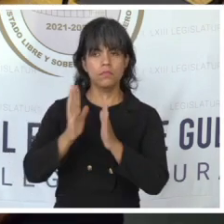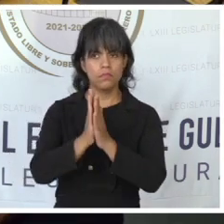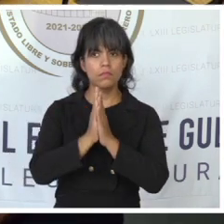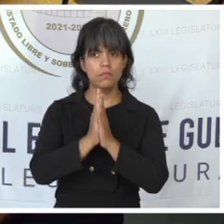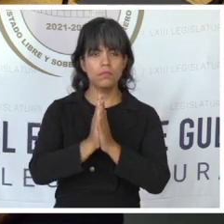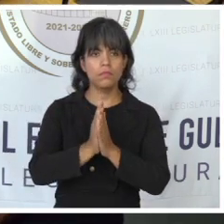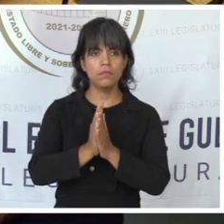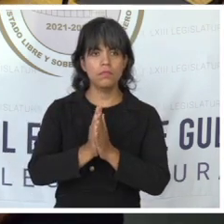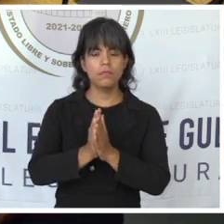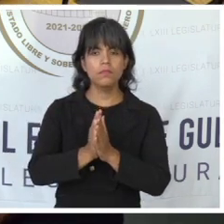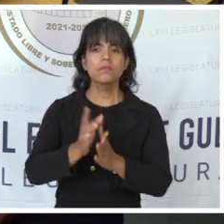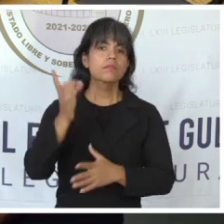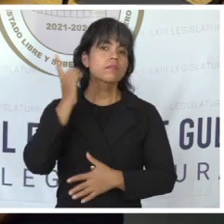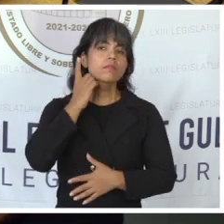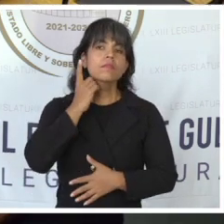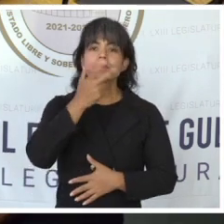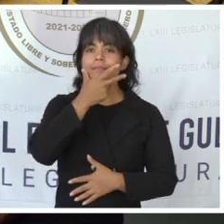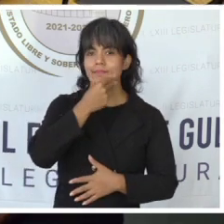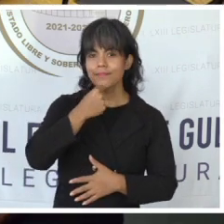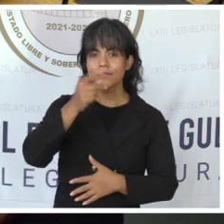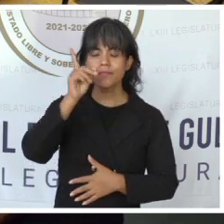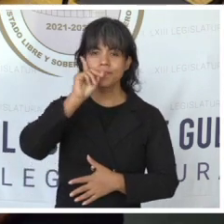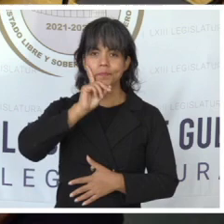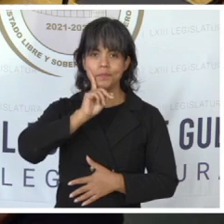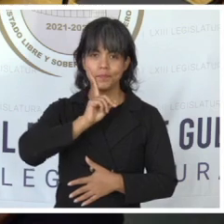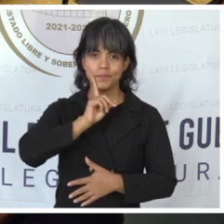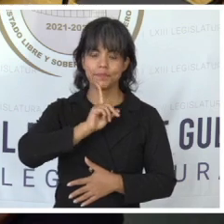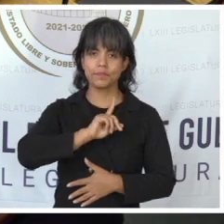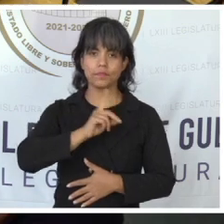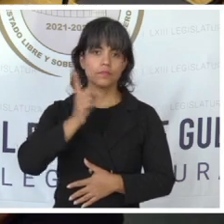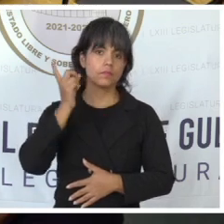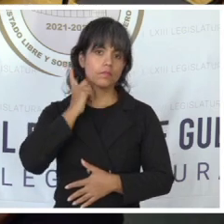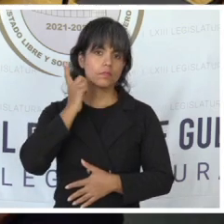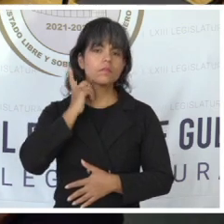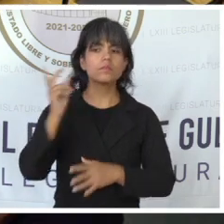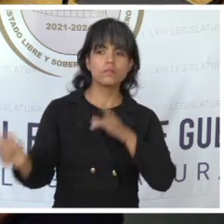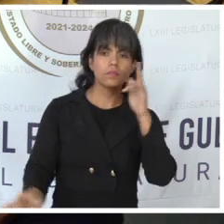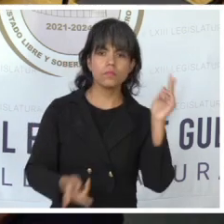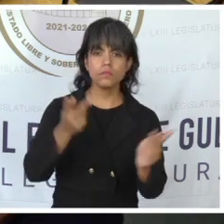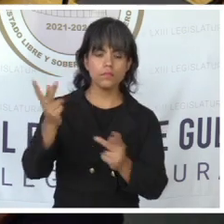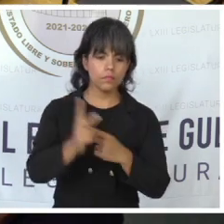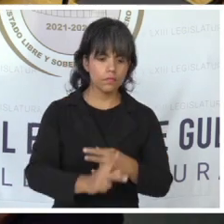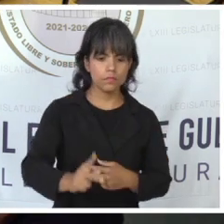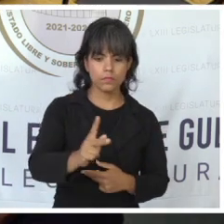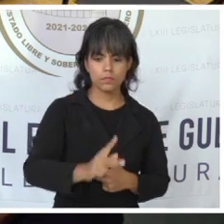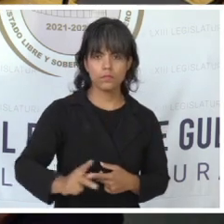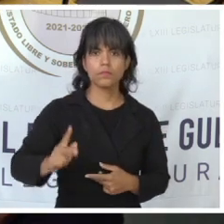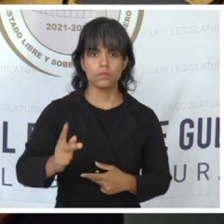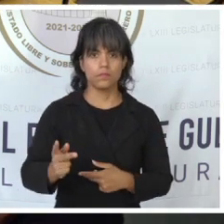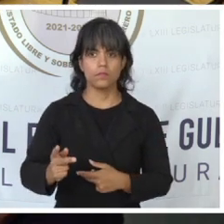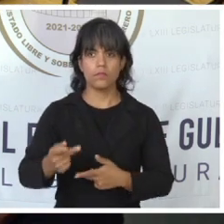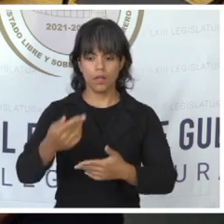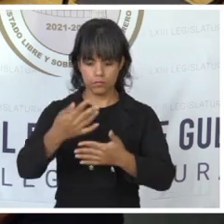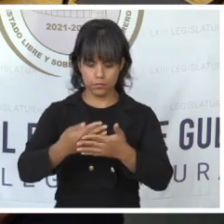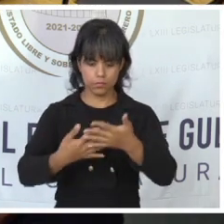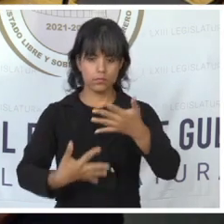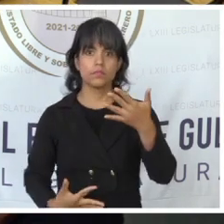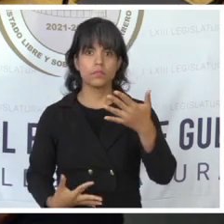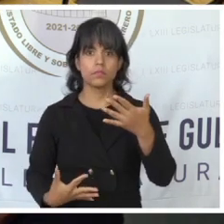y los diputados los avances reales que se tienen en materia de consulta. ¿Por qué lo pido?